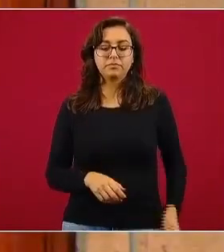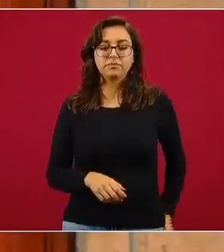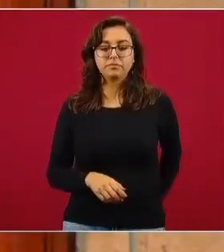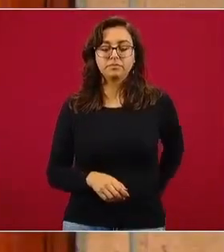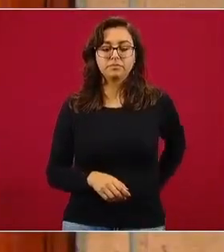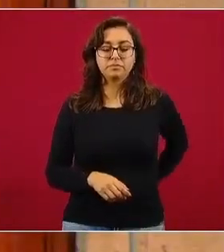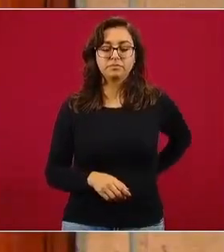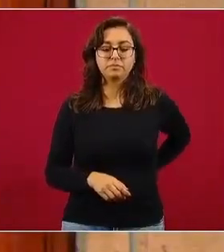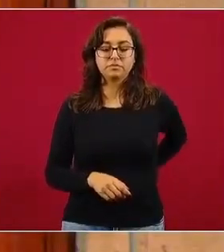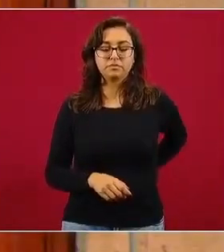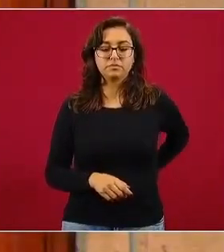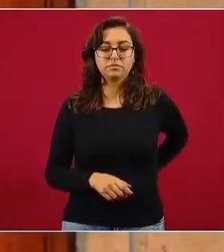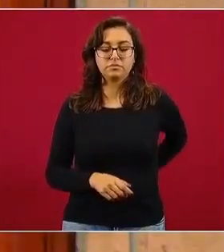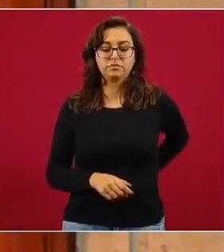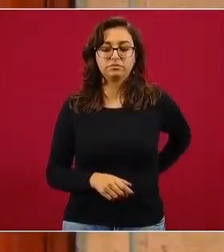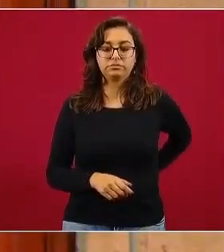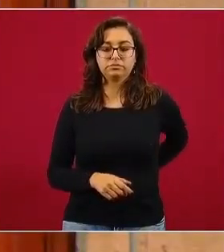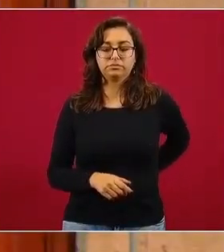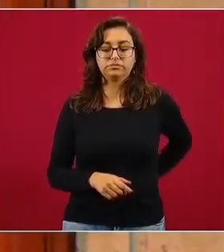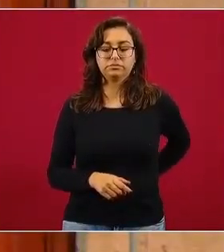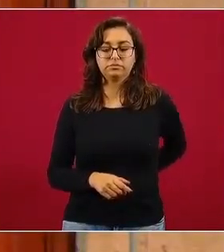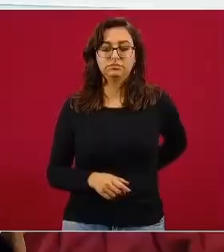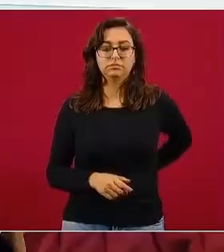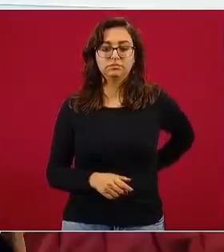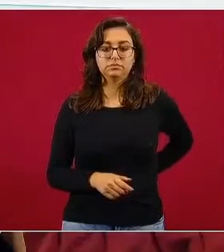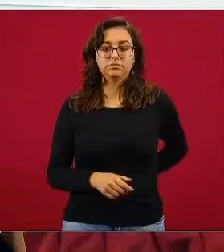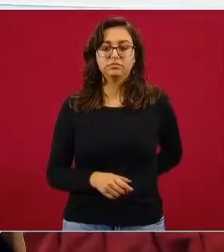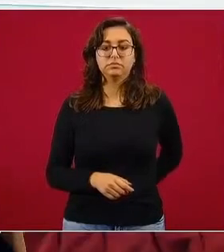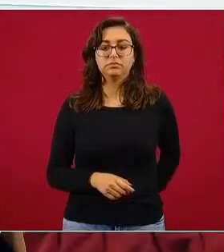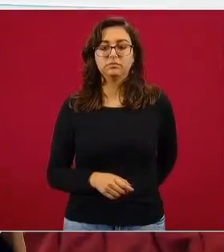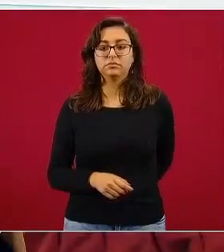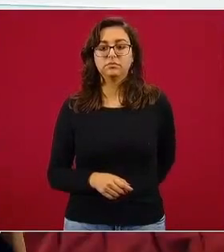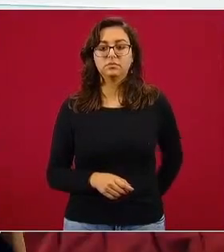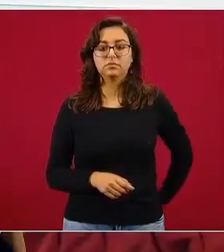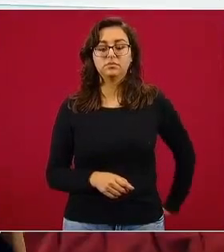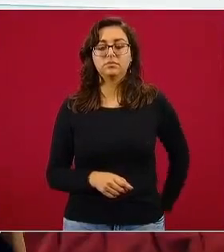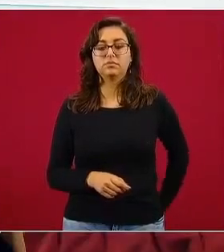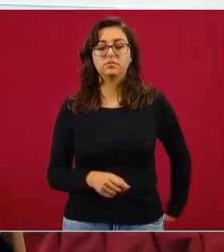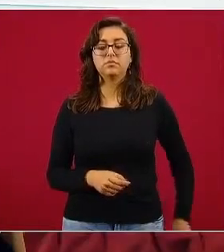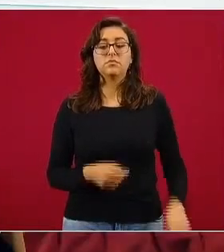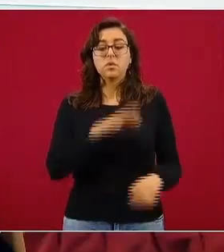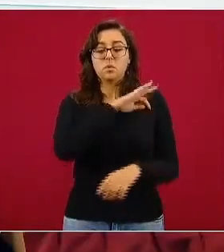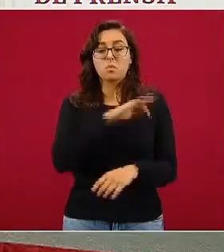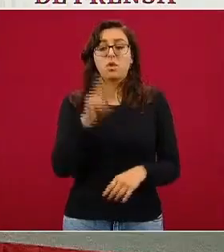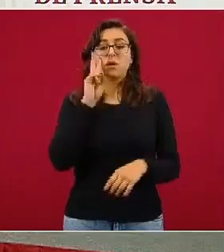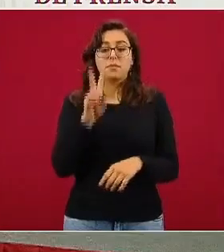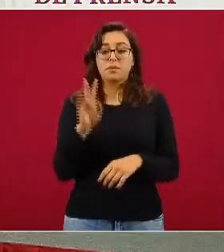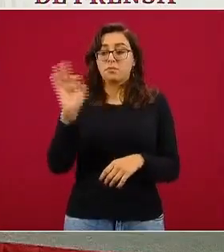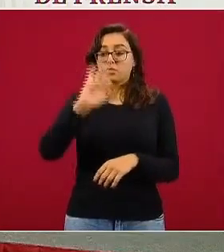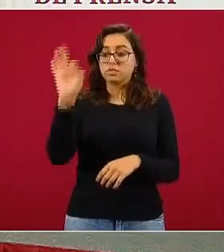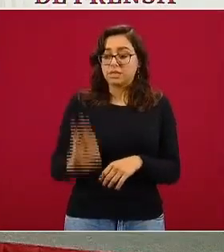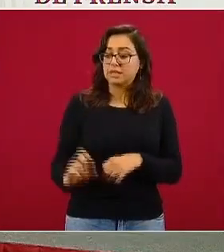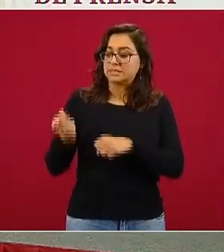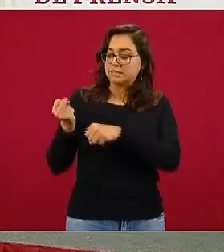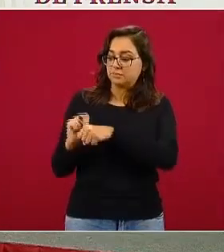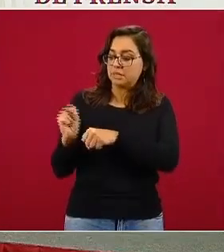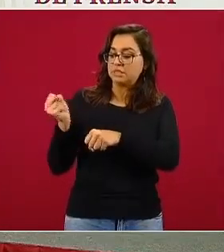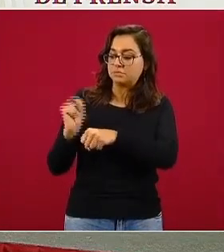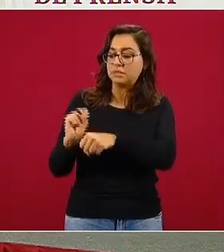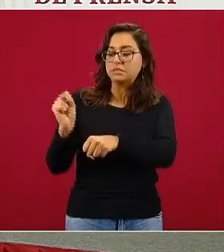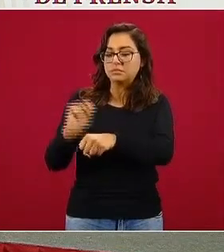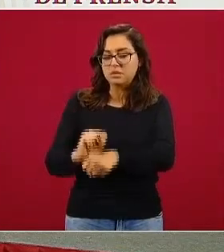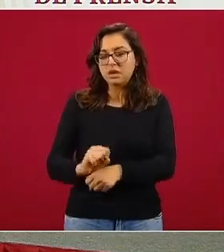siguiente diapositiva, precisamente usando este porcentaje de positividad para cada una de las semanas, es que podemos